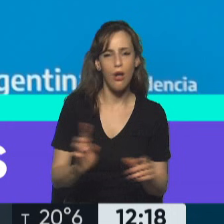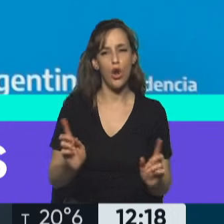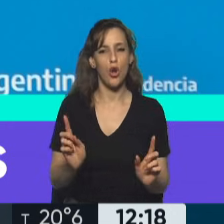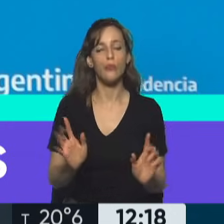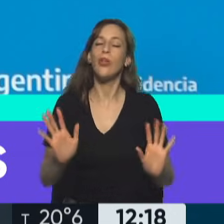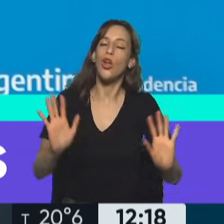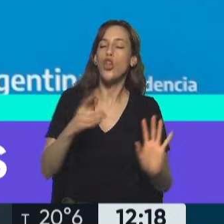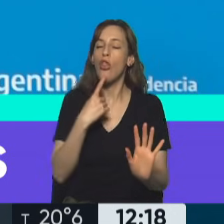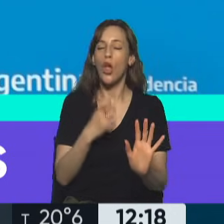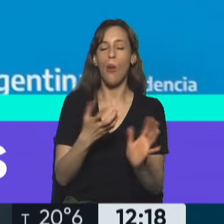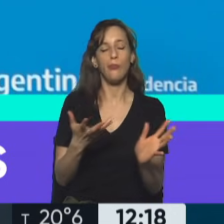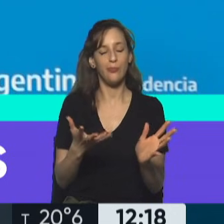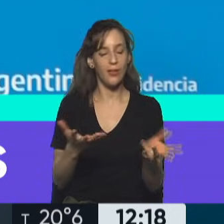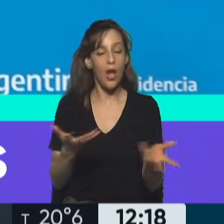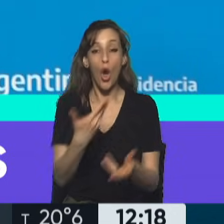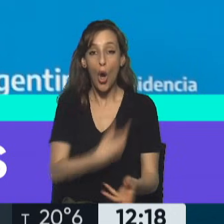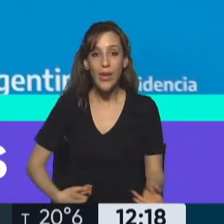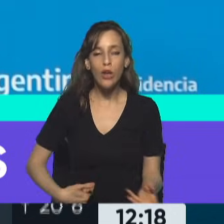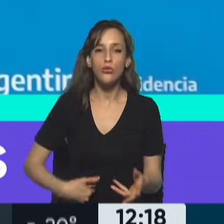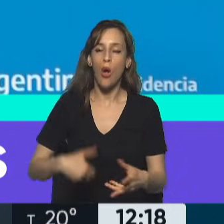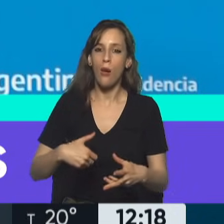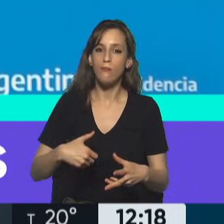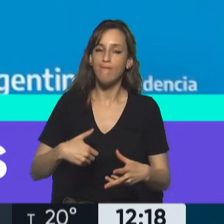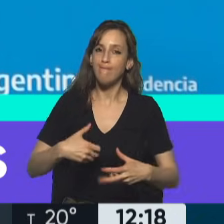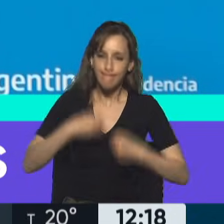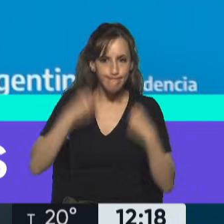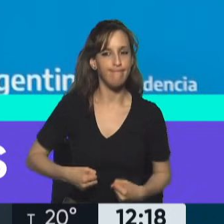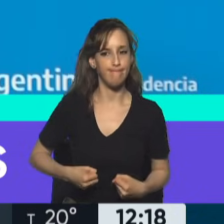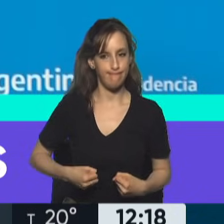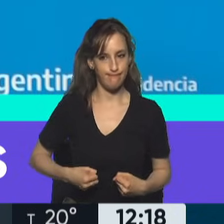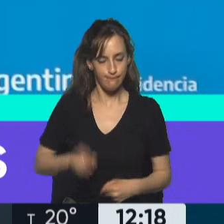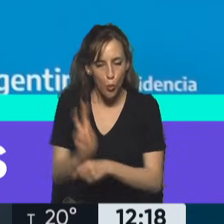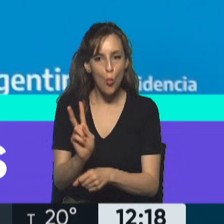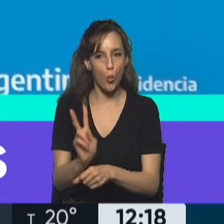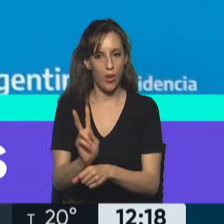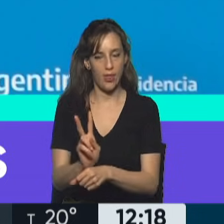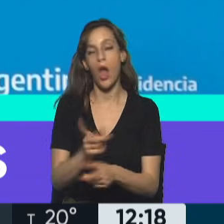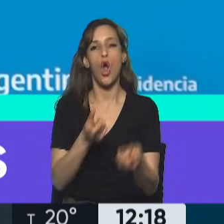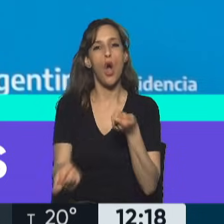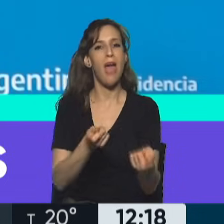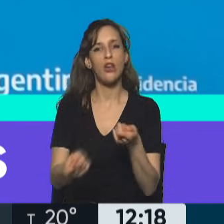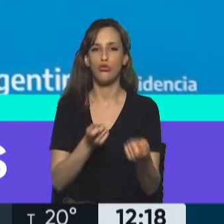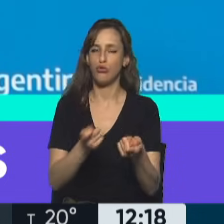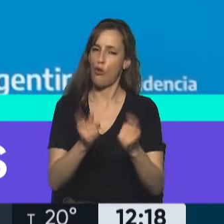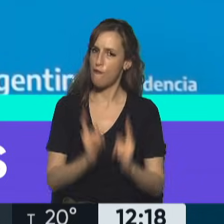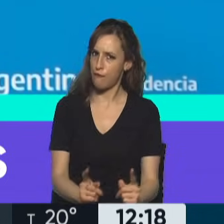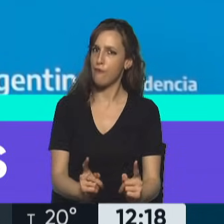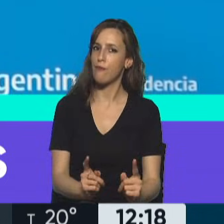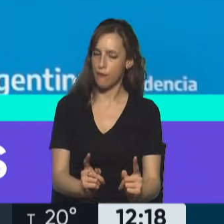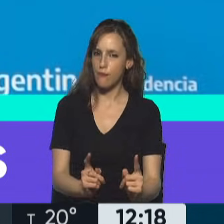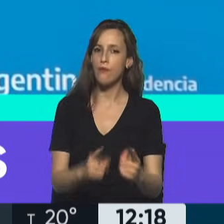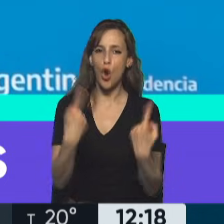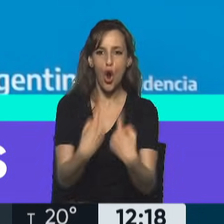existir, el gobierno va a garantizar que el comercio se mantenga libremente, que los productos lleguen a la